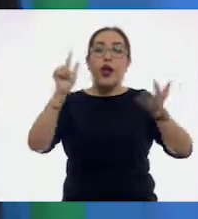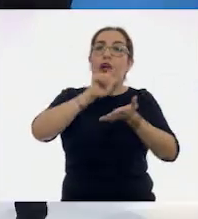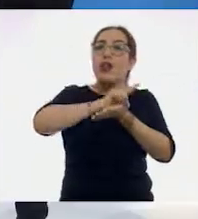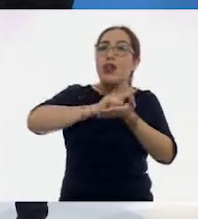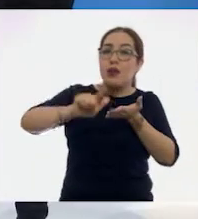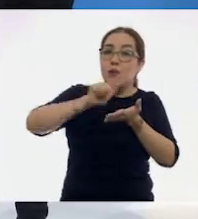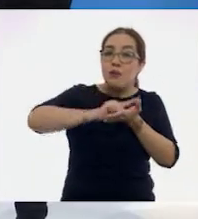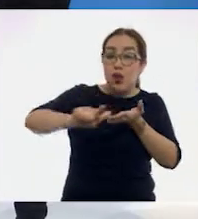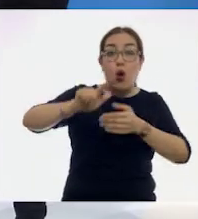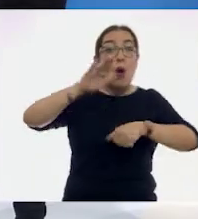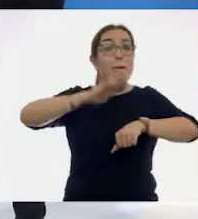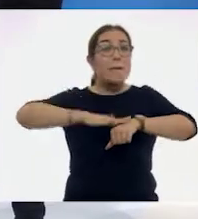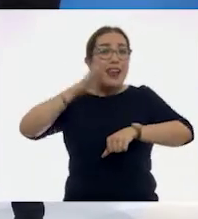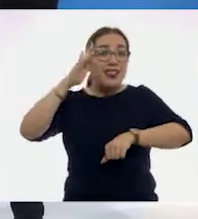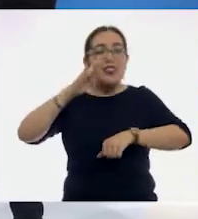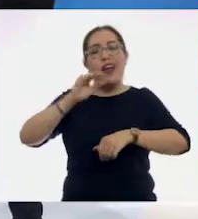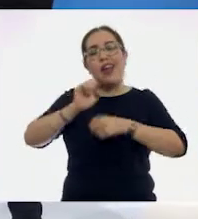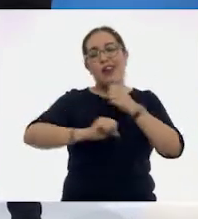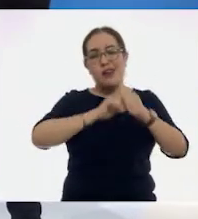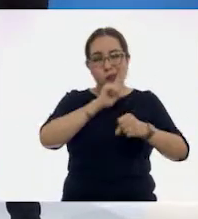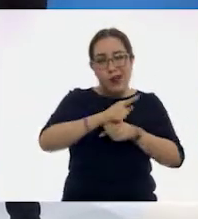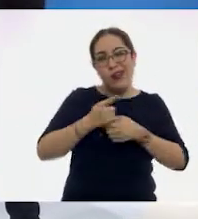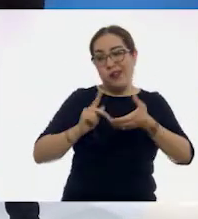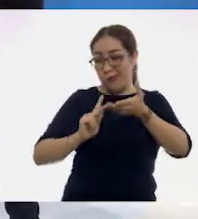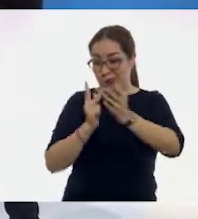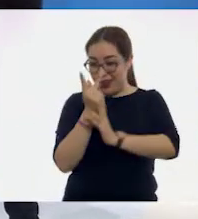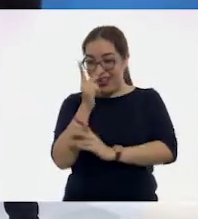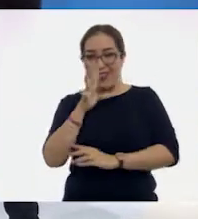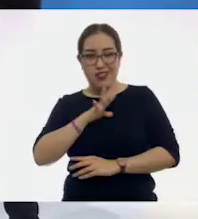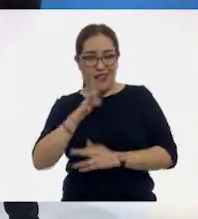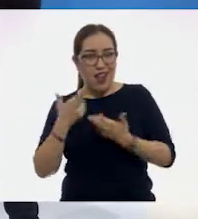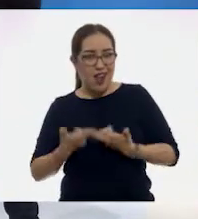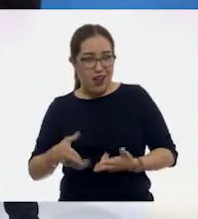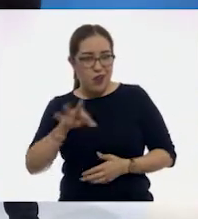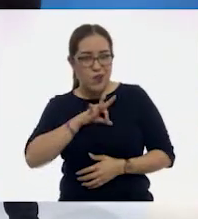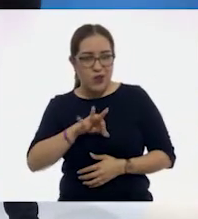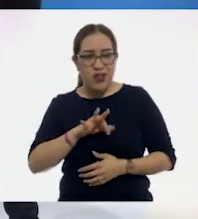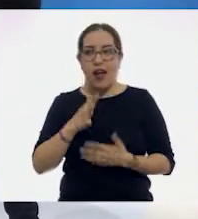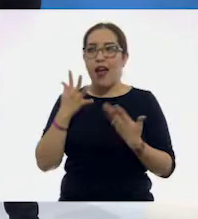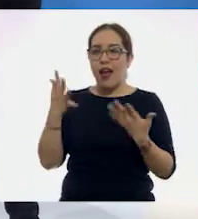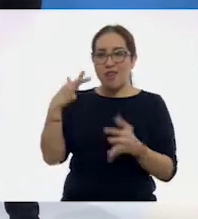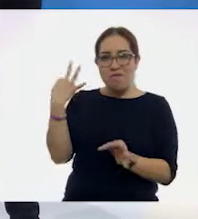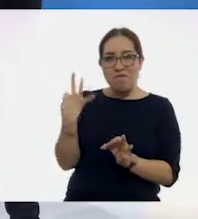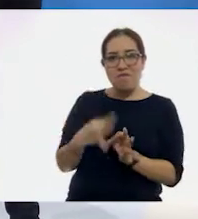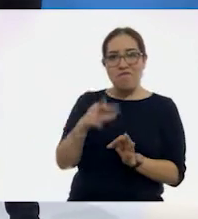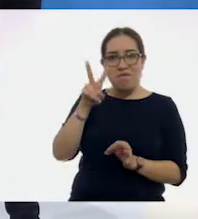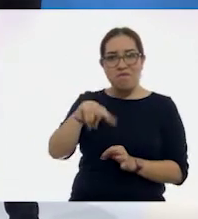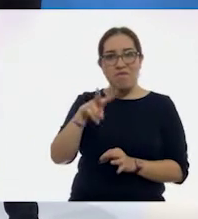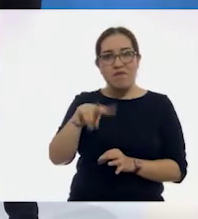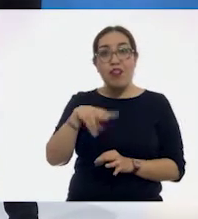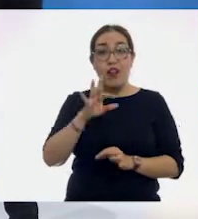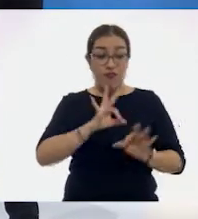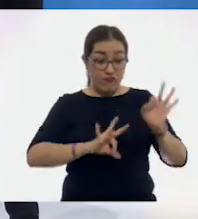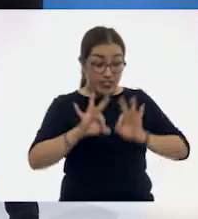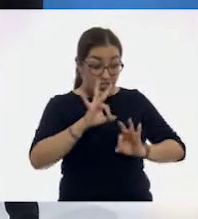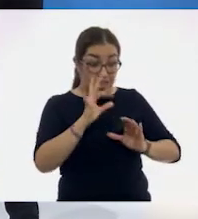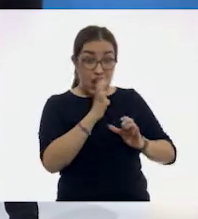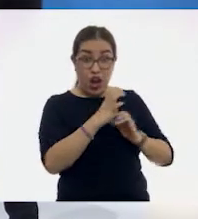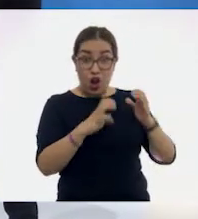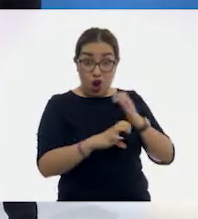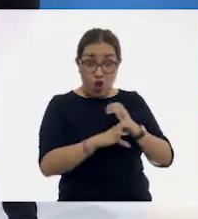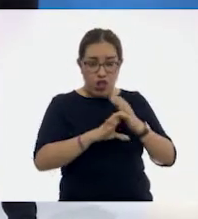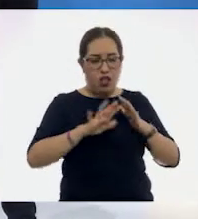animales. Qué interesante, maestro. Entonces, los factores biológicos pueden modificar las características físicas